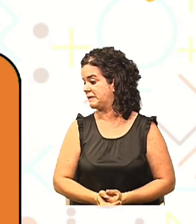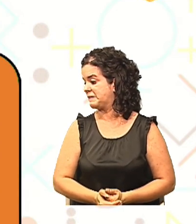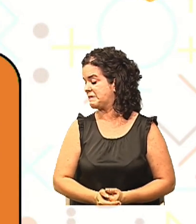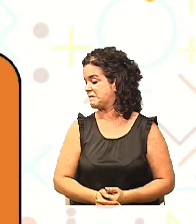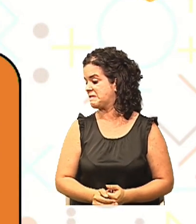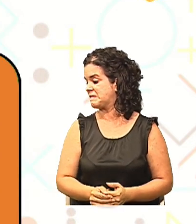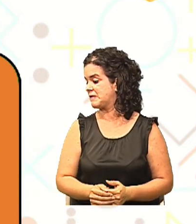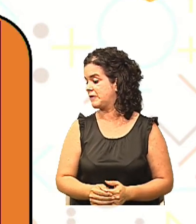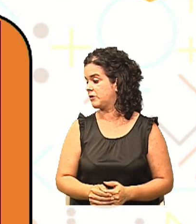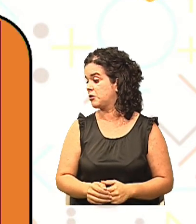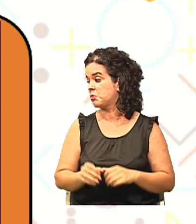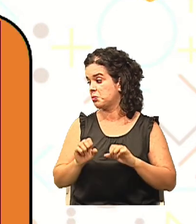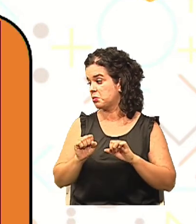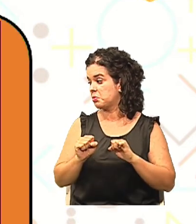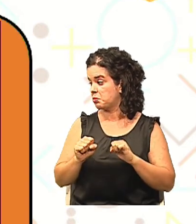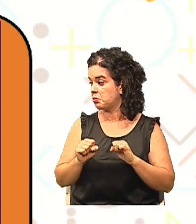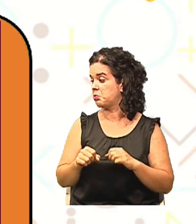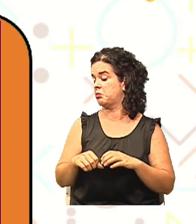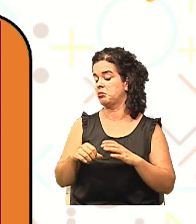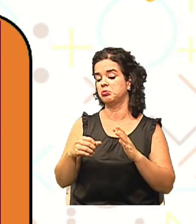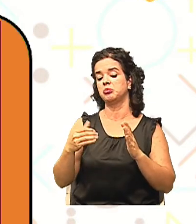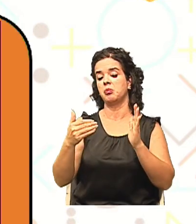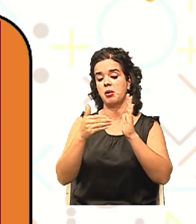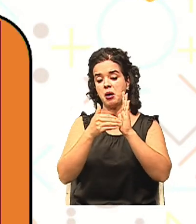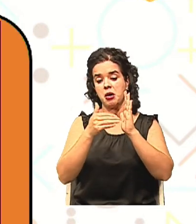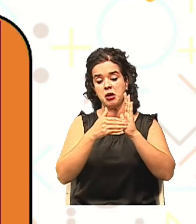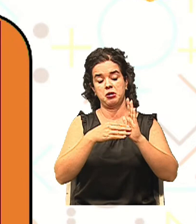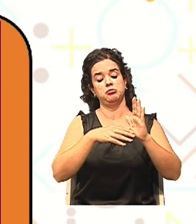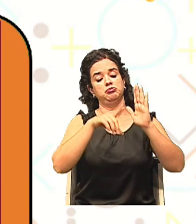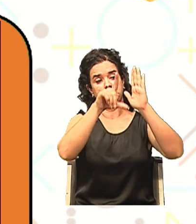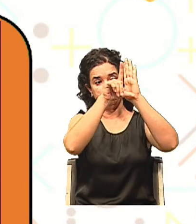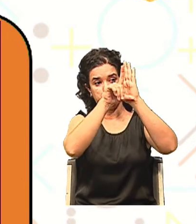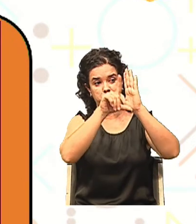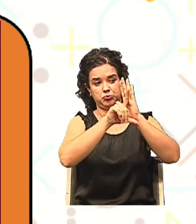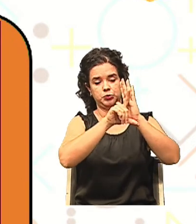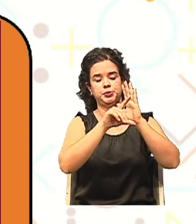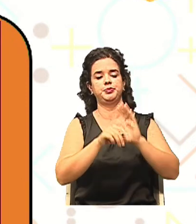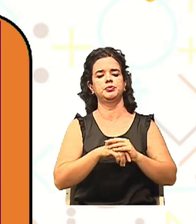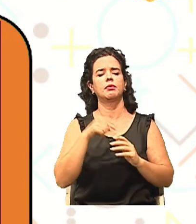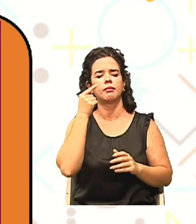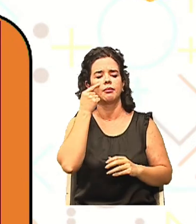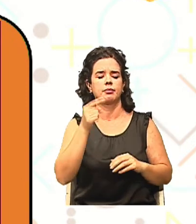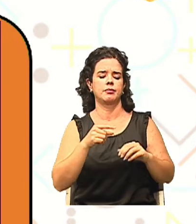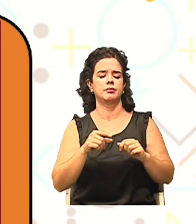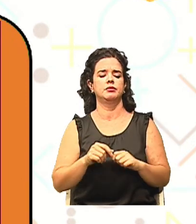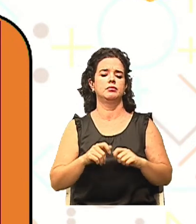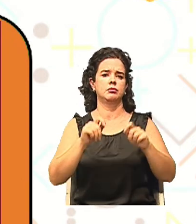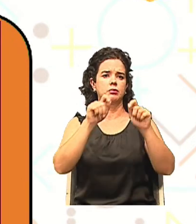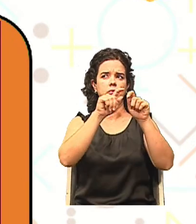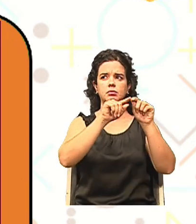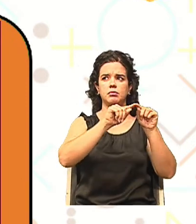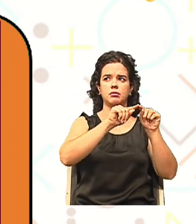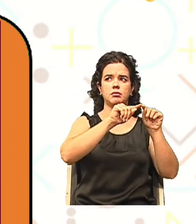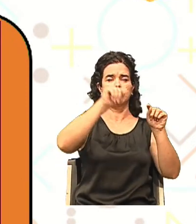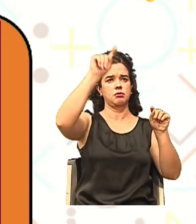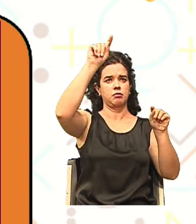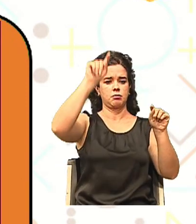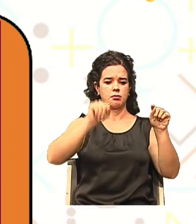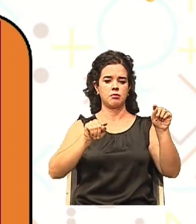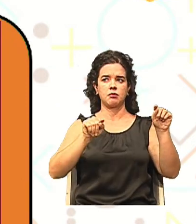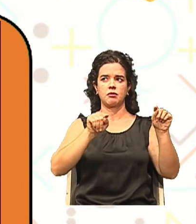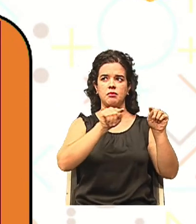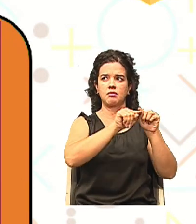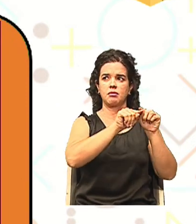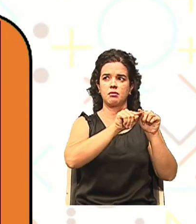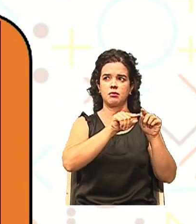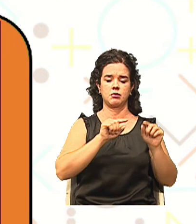Podemos pasar al siguiente criterio. Observa el triángulo. Ajá.